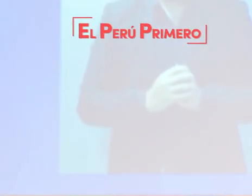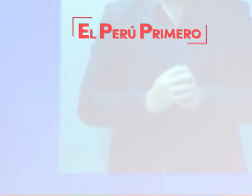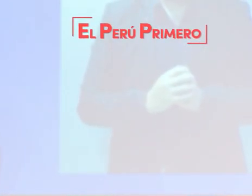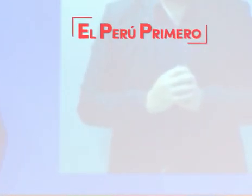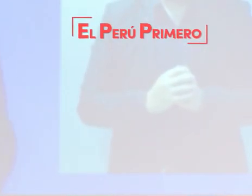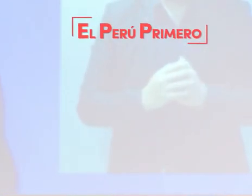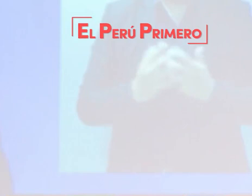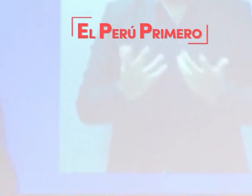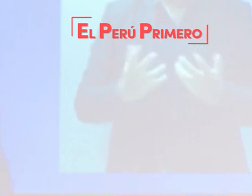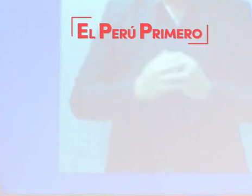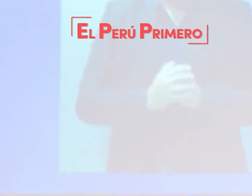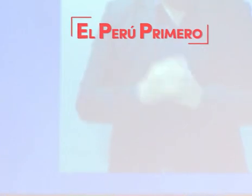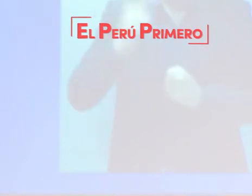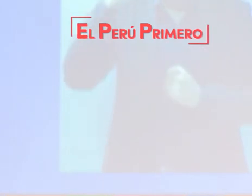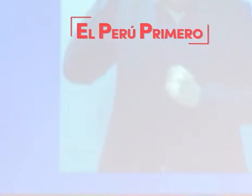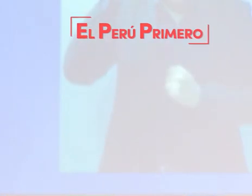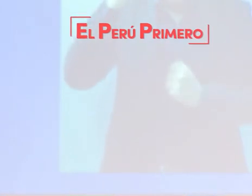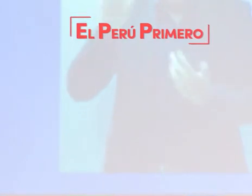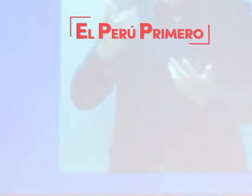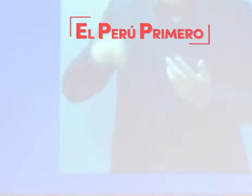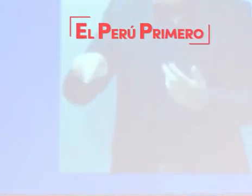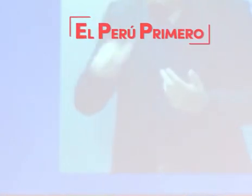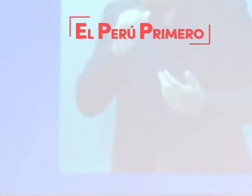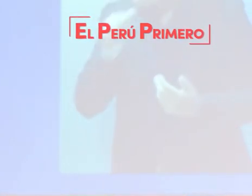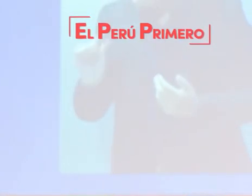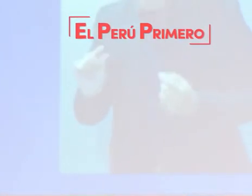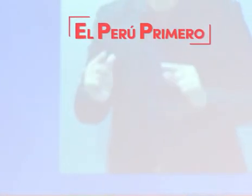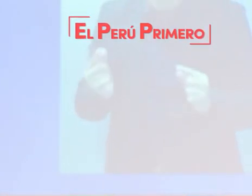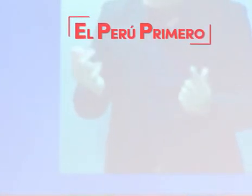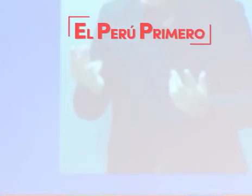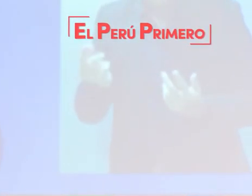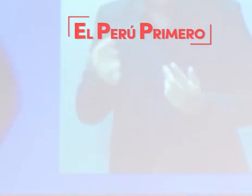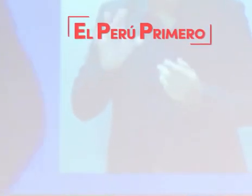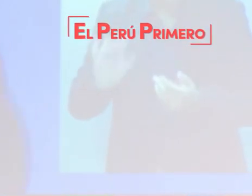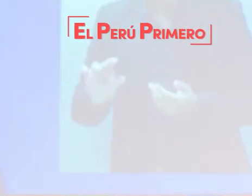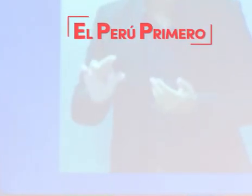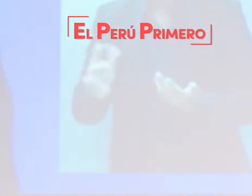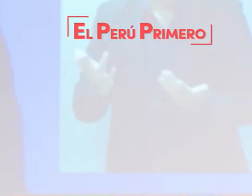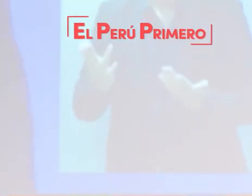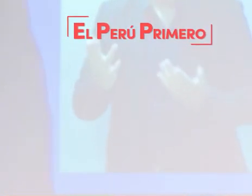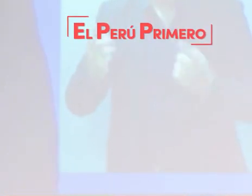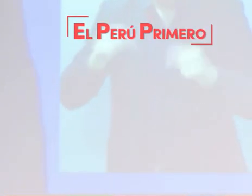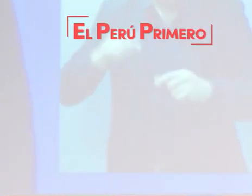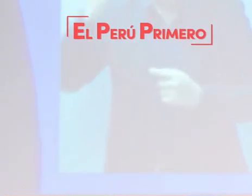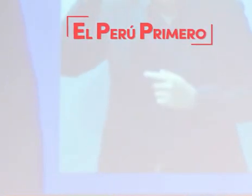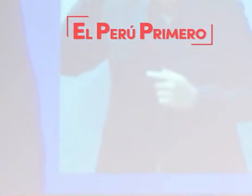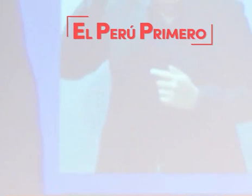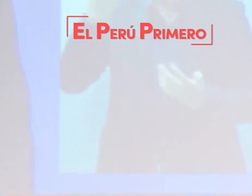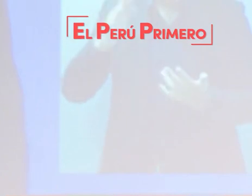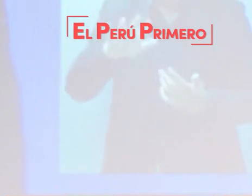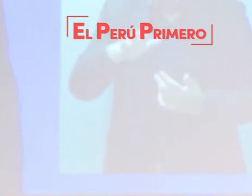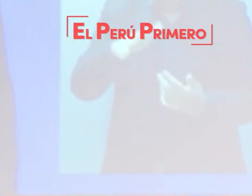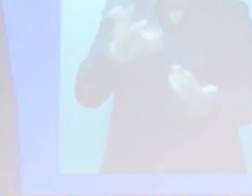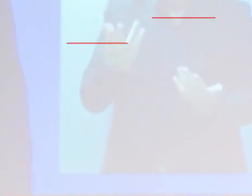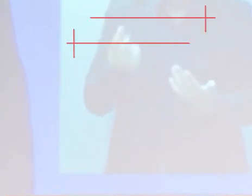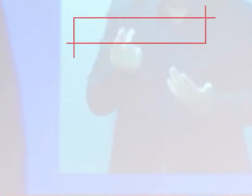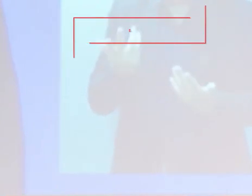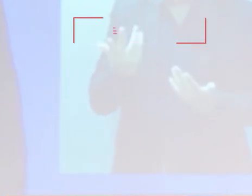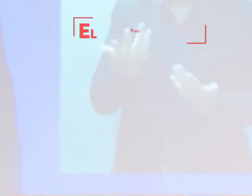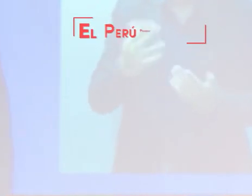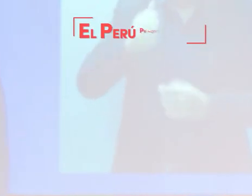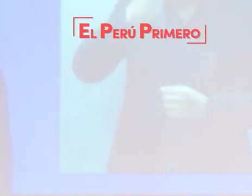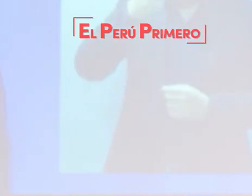De los escasos recursos económicos que tenemos, se calcula que alrededor de 10,000 millones de soles al año se van